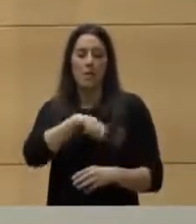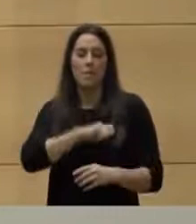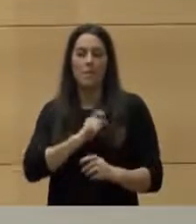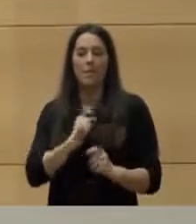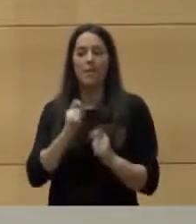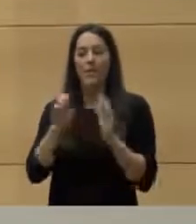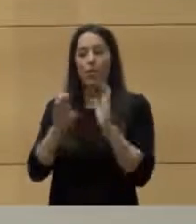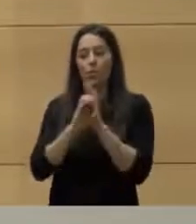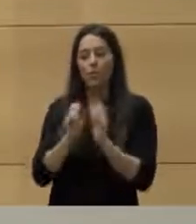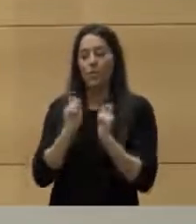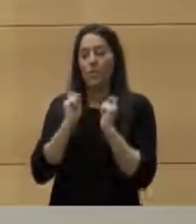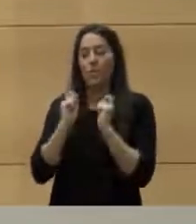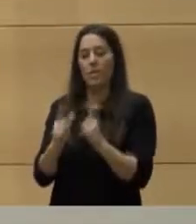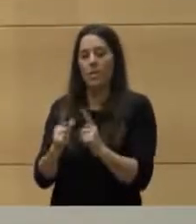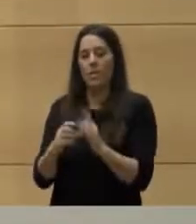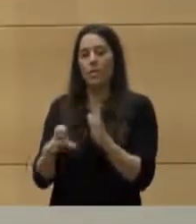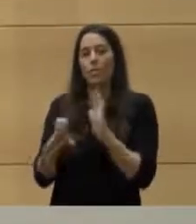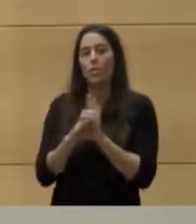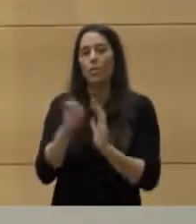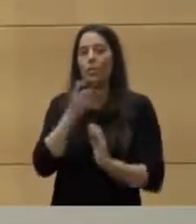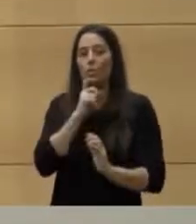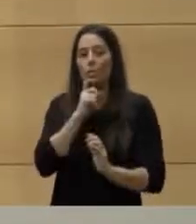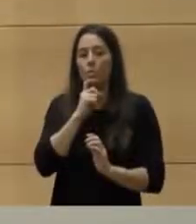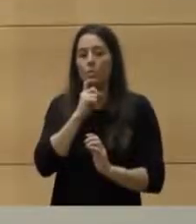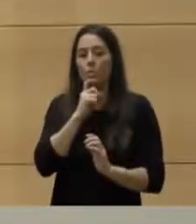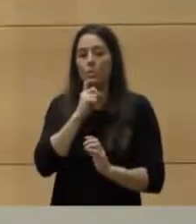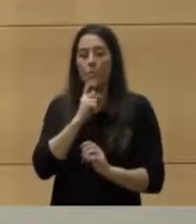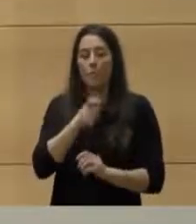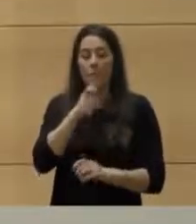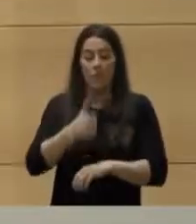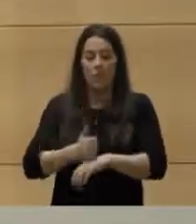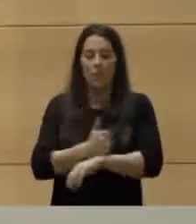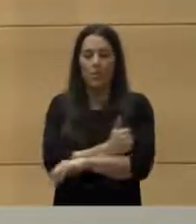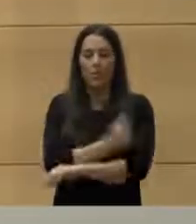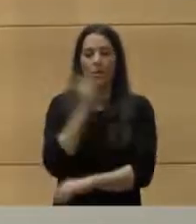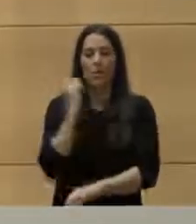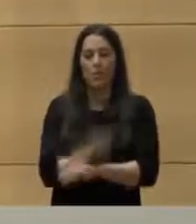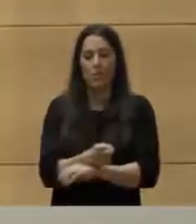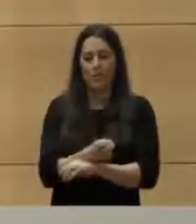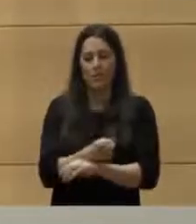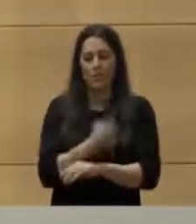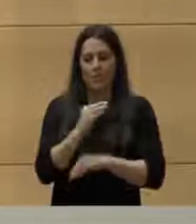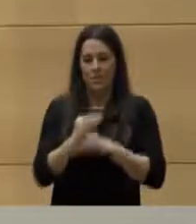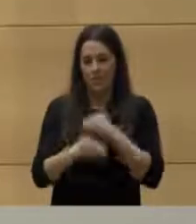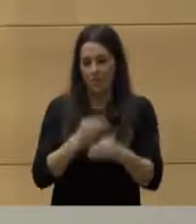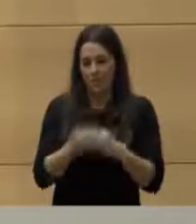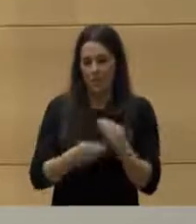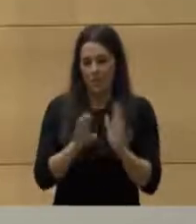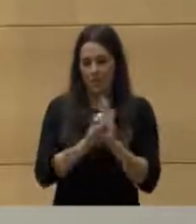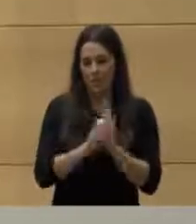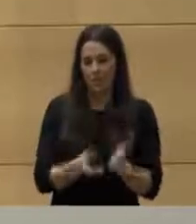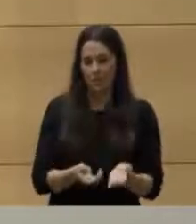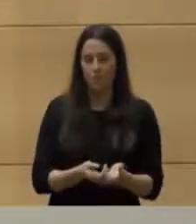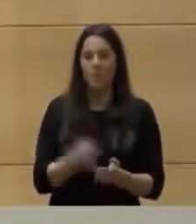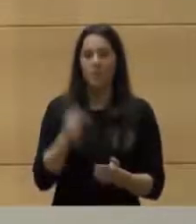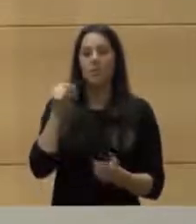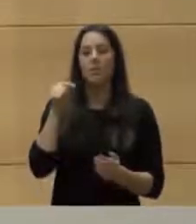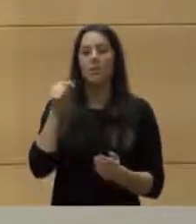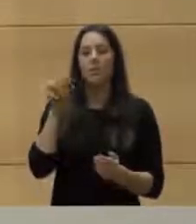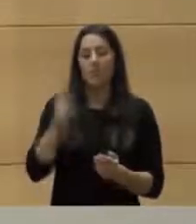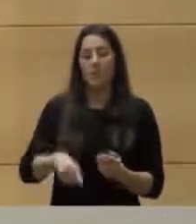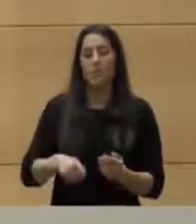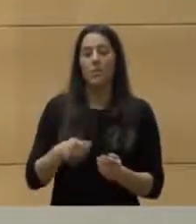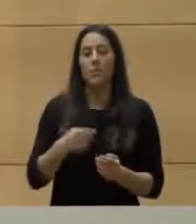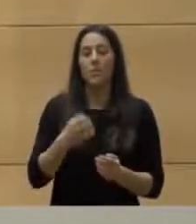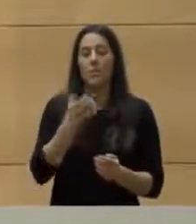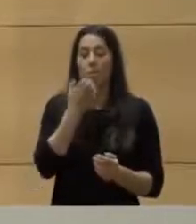constitución material hecha por la inmensa mayoría de los ciudadanos merece asumir ese riesgo y todo lo que ese riesgo conlleva. ¿Y